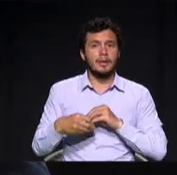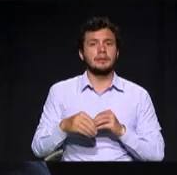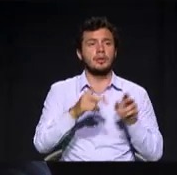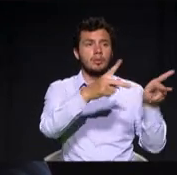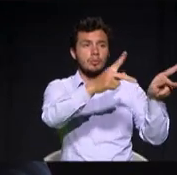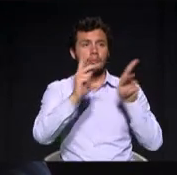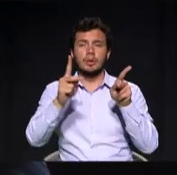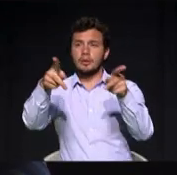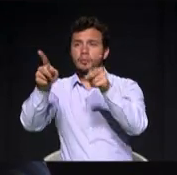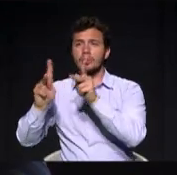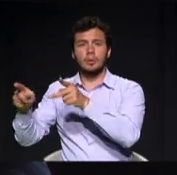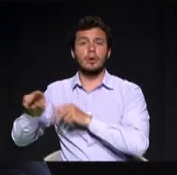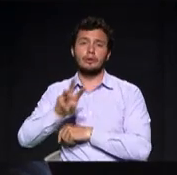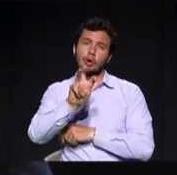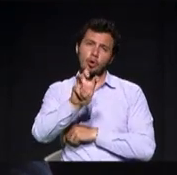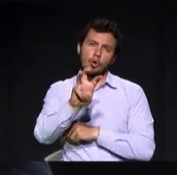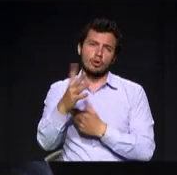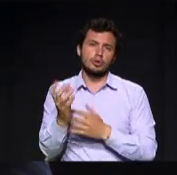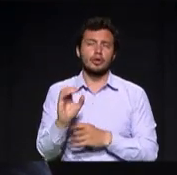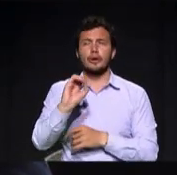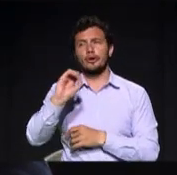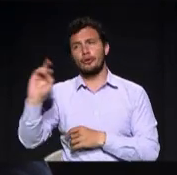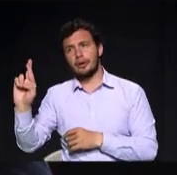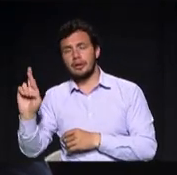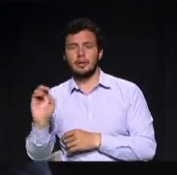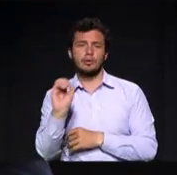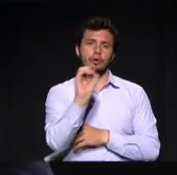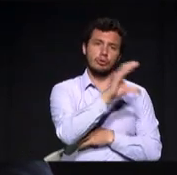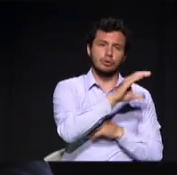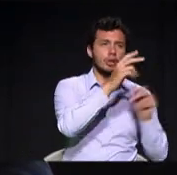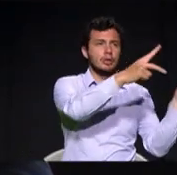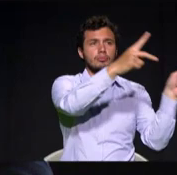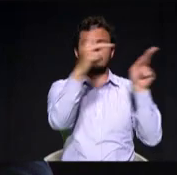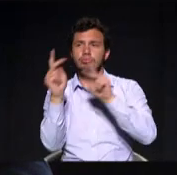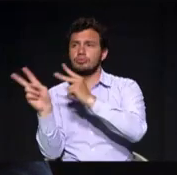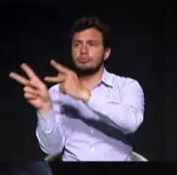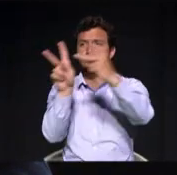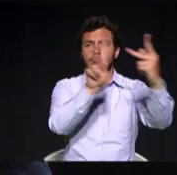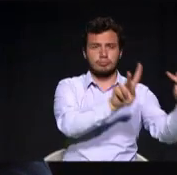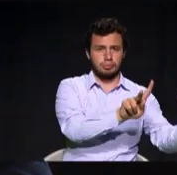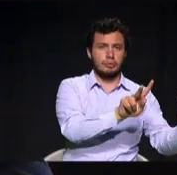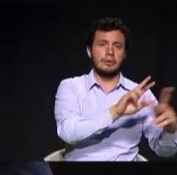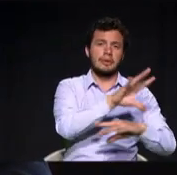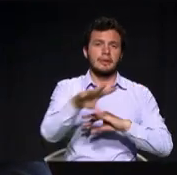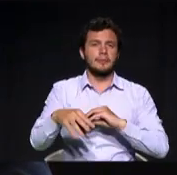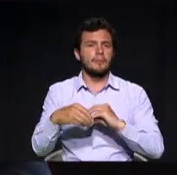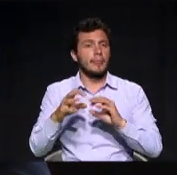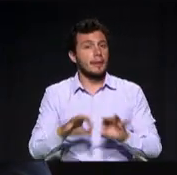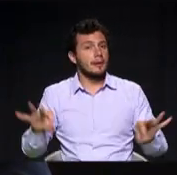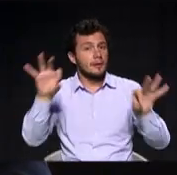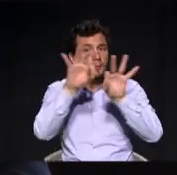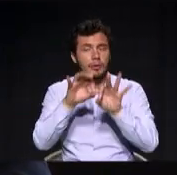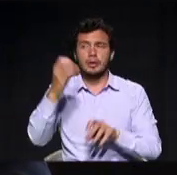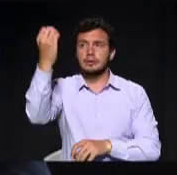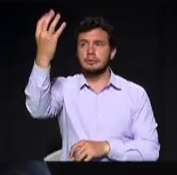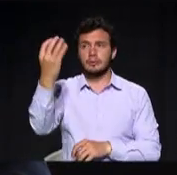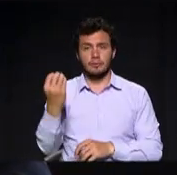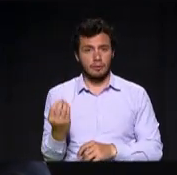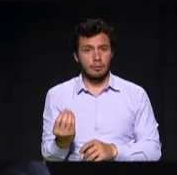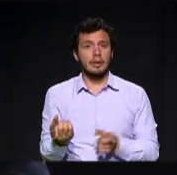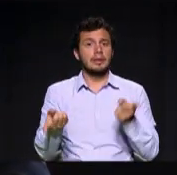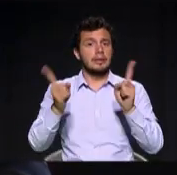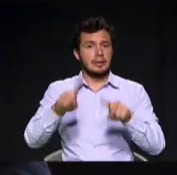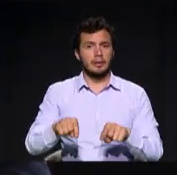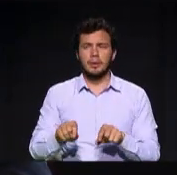el oriente sobre el río medellín hay que estandarizar la semaforización hay que digitalizar la y además de